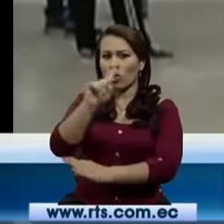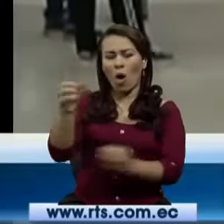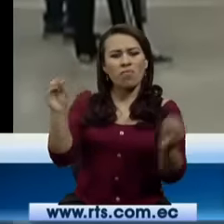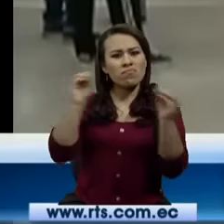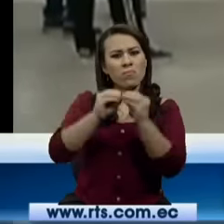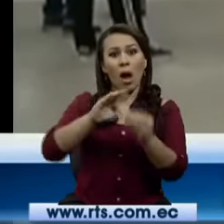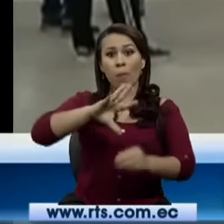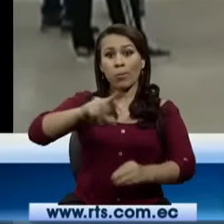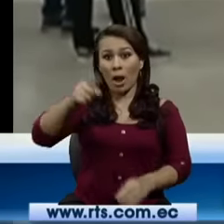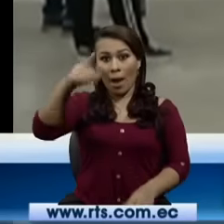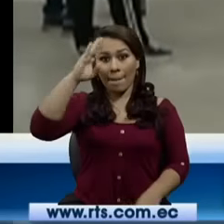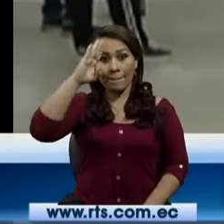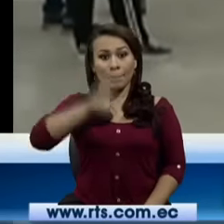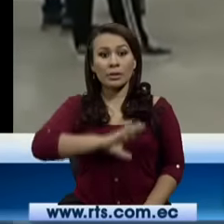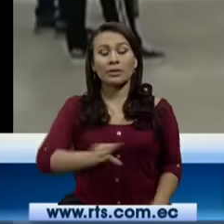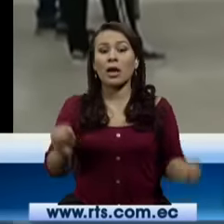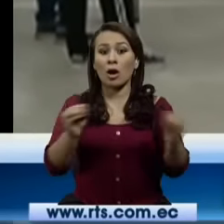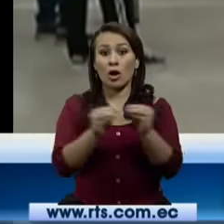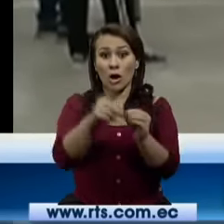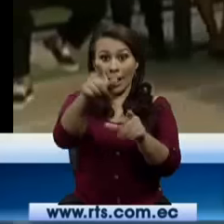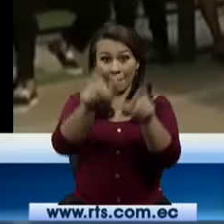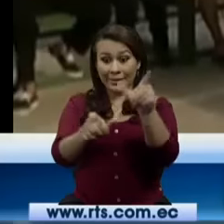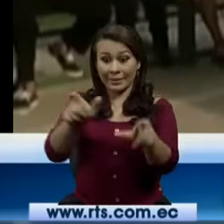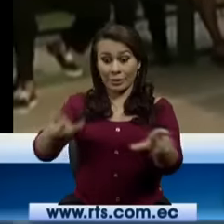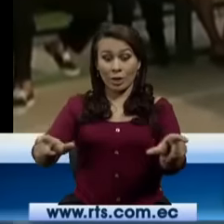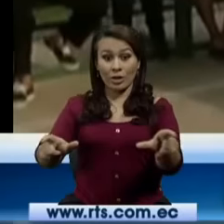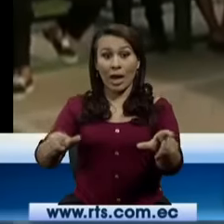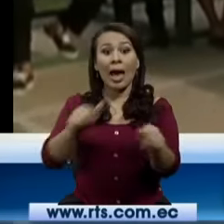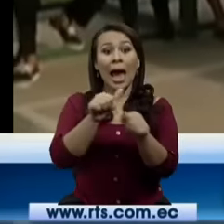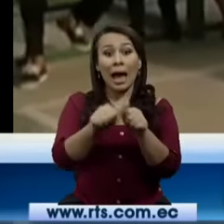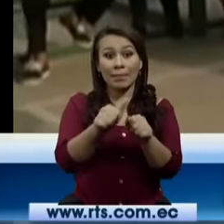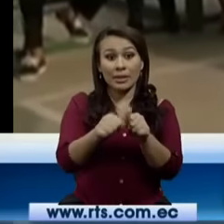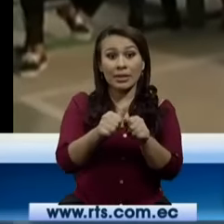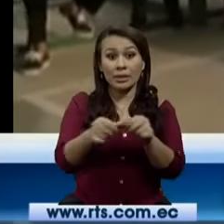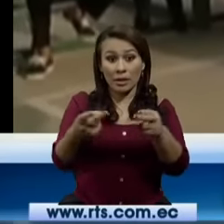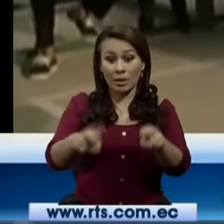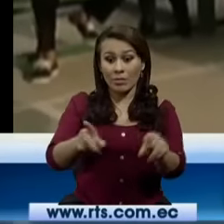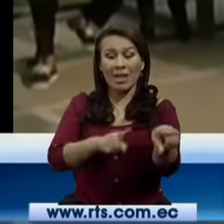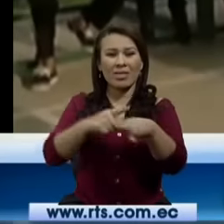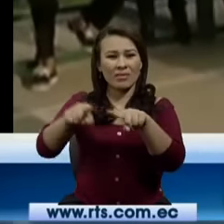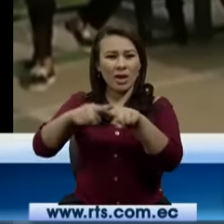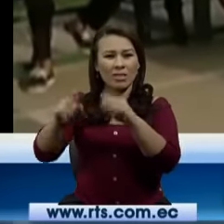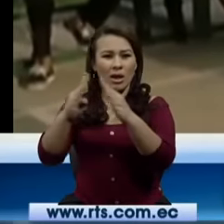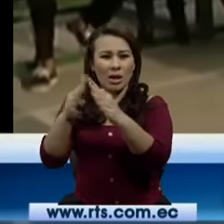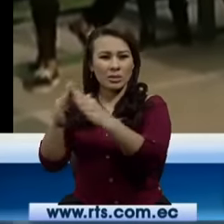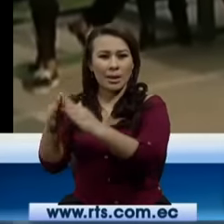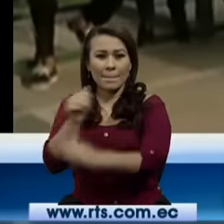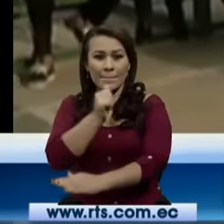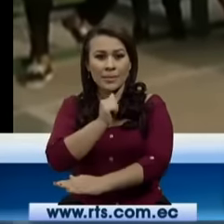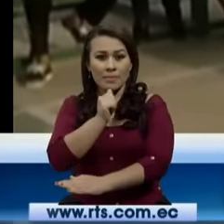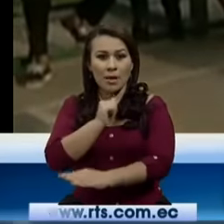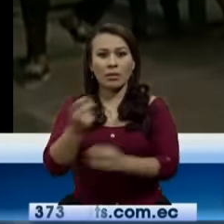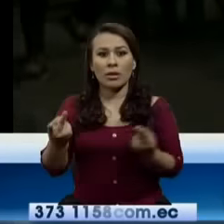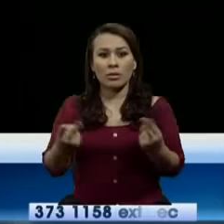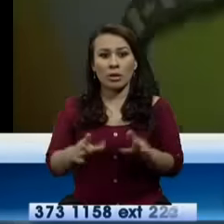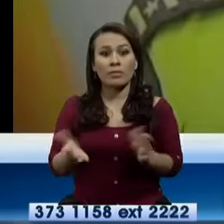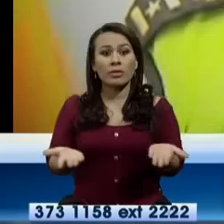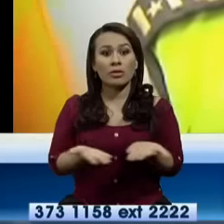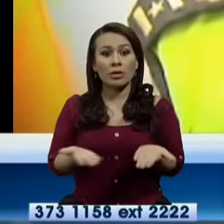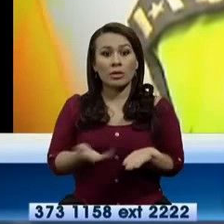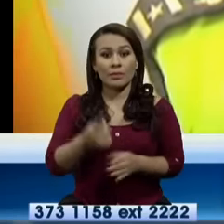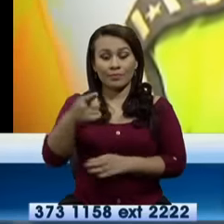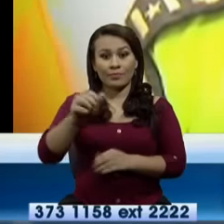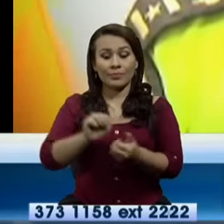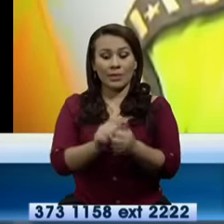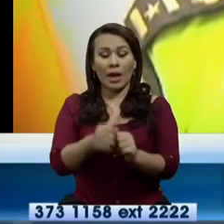policía ha mantenido varias reuniones con los moradores y administradores de las diversas urbanizaciones uno de nuestros funcionarios policiales